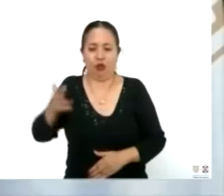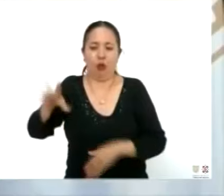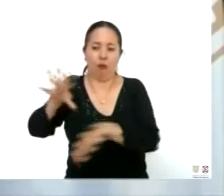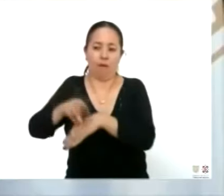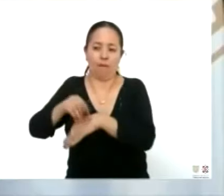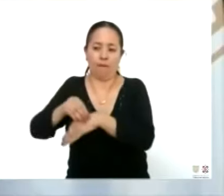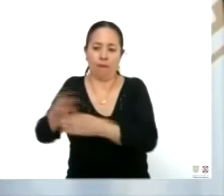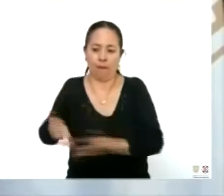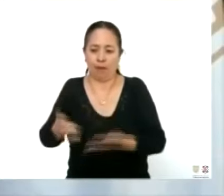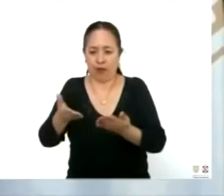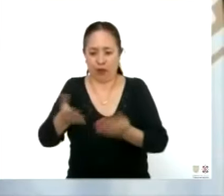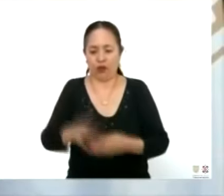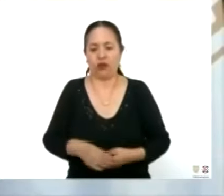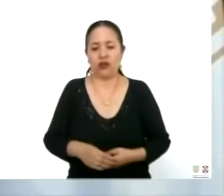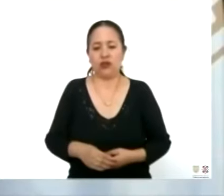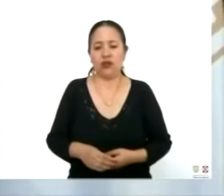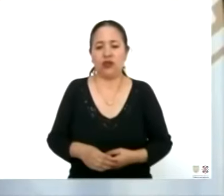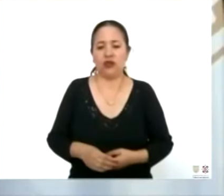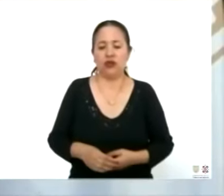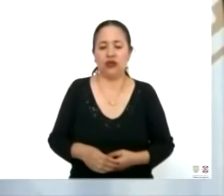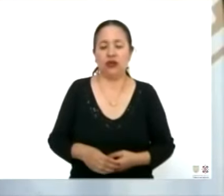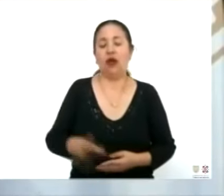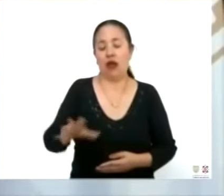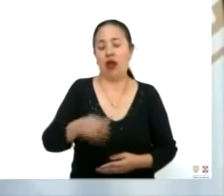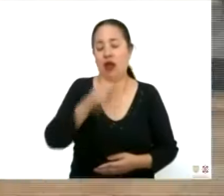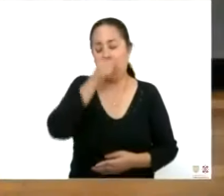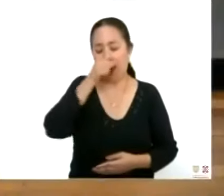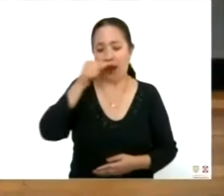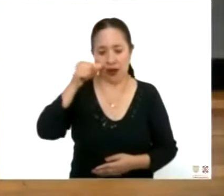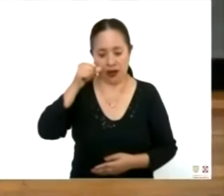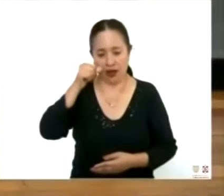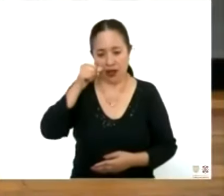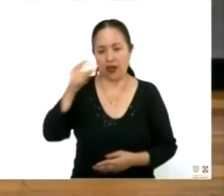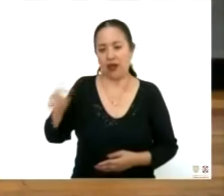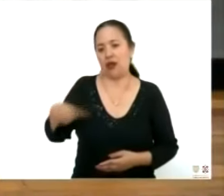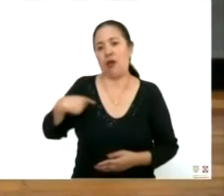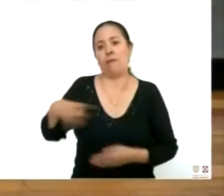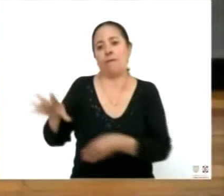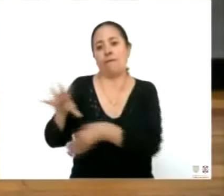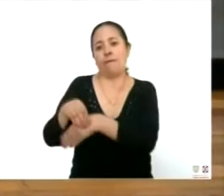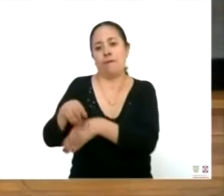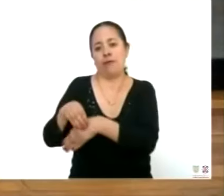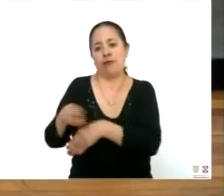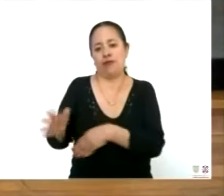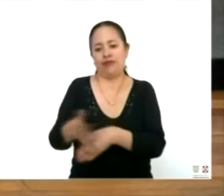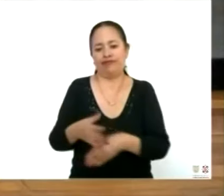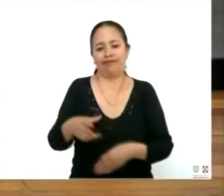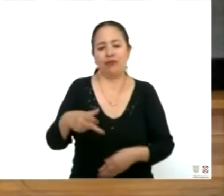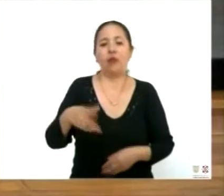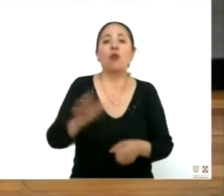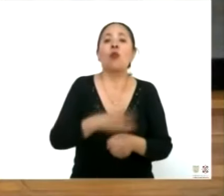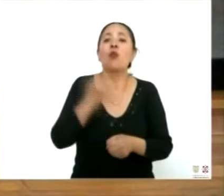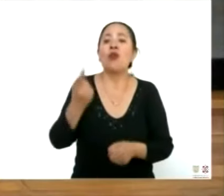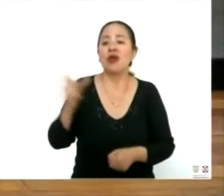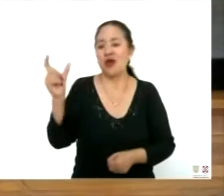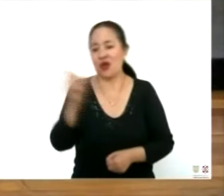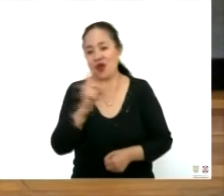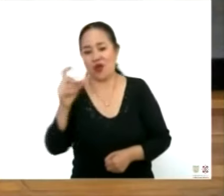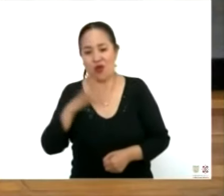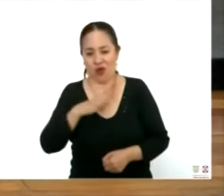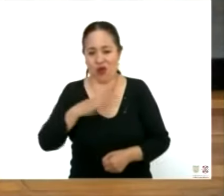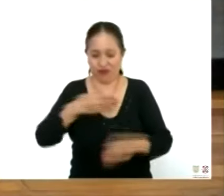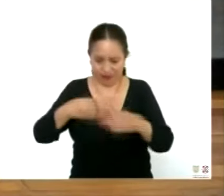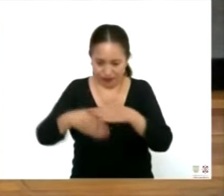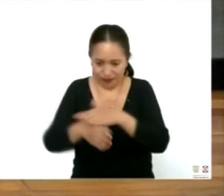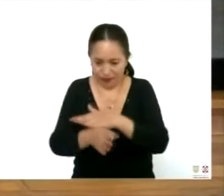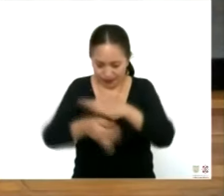datos de la manifestación que la alcaldía otorgó indebidamente, porque siempre que hay una estructura del